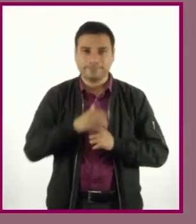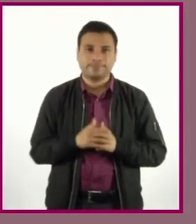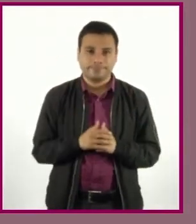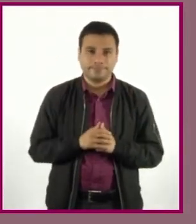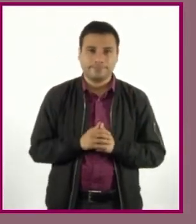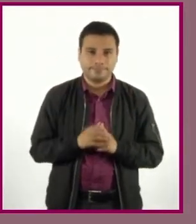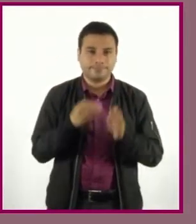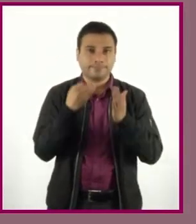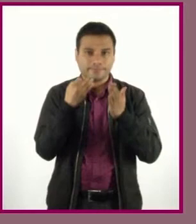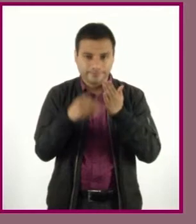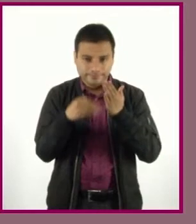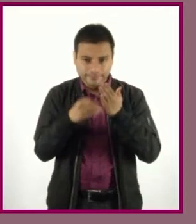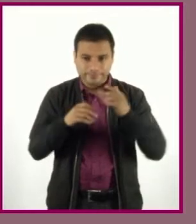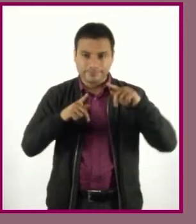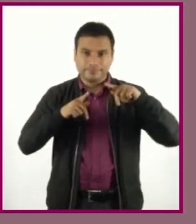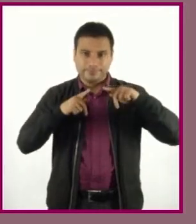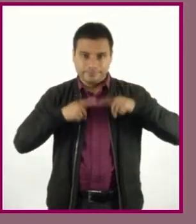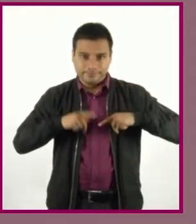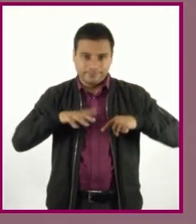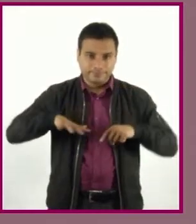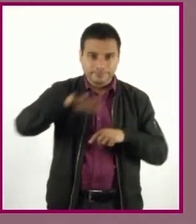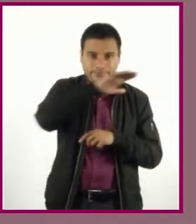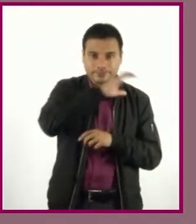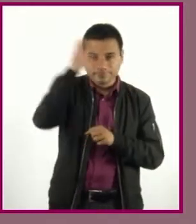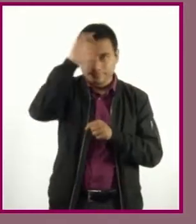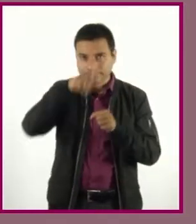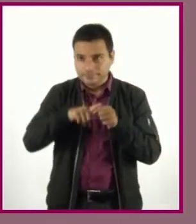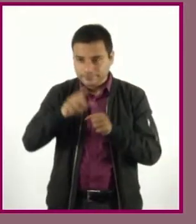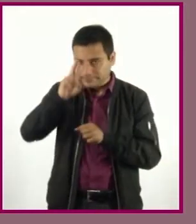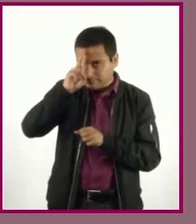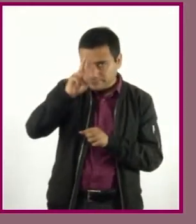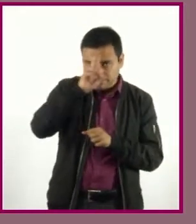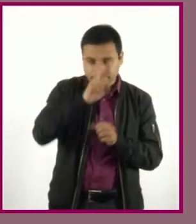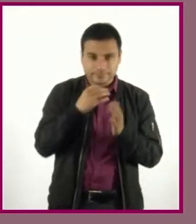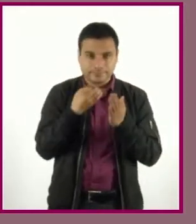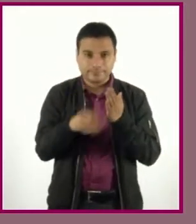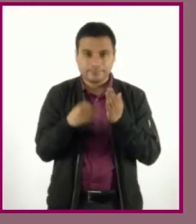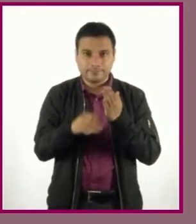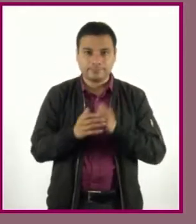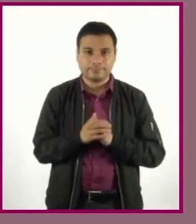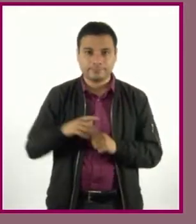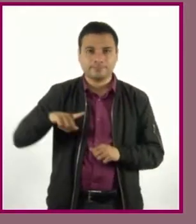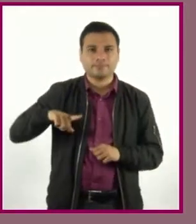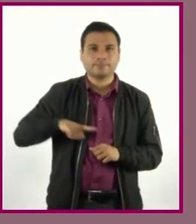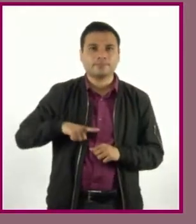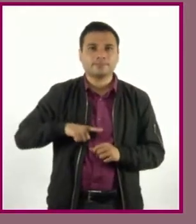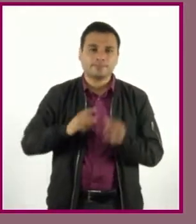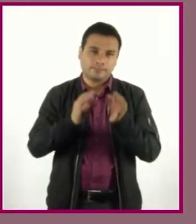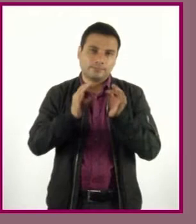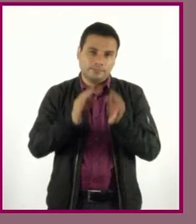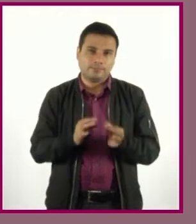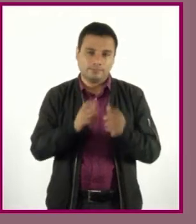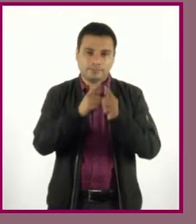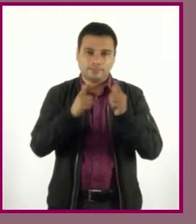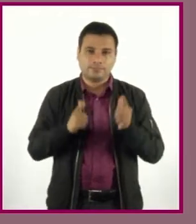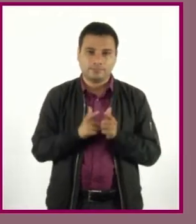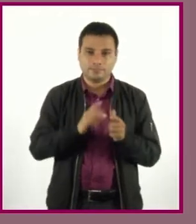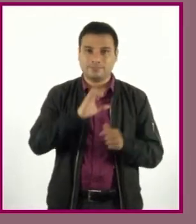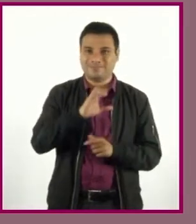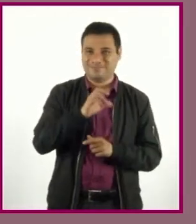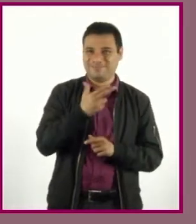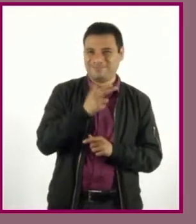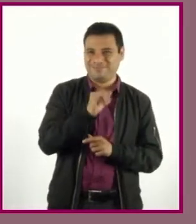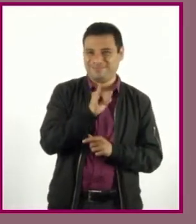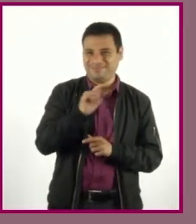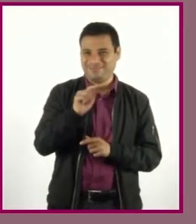tomar en cuenta la diversidad de culturas que habitaban allí. Quienes conforman el gobierno profesan el chiismo, mientras que la mayoría